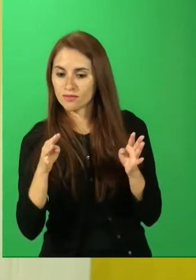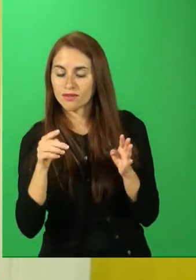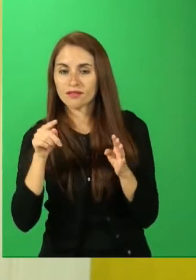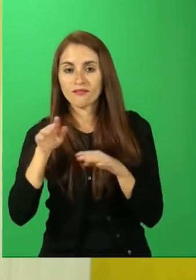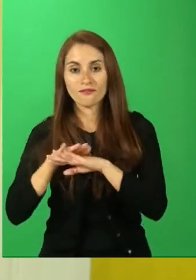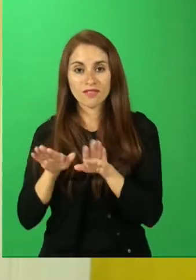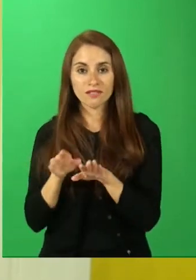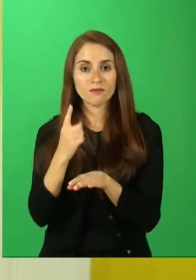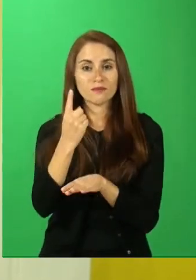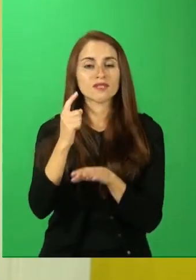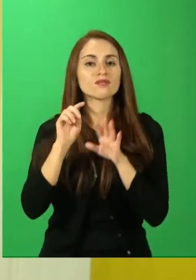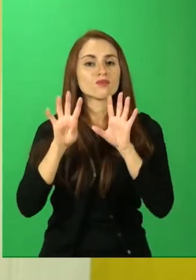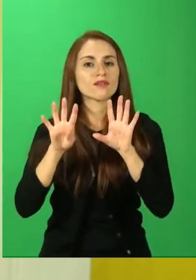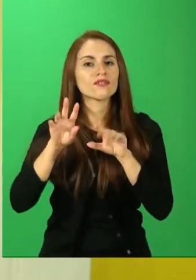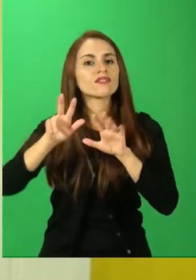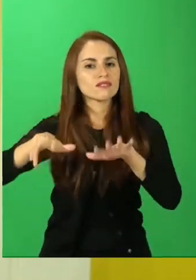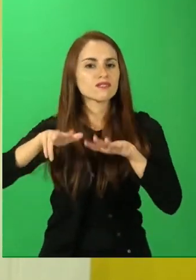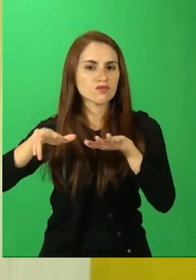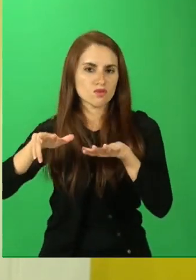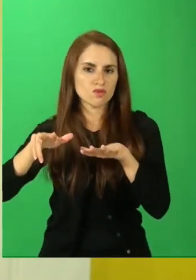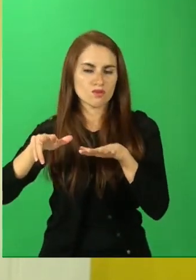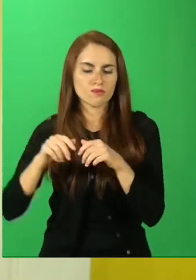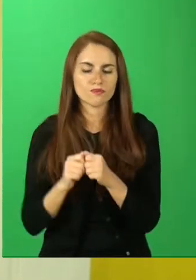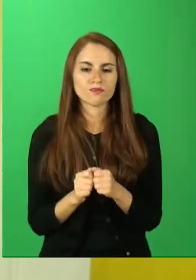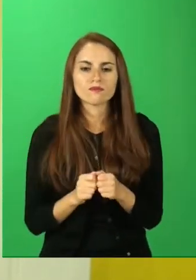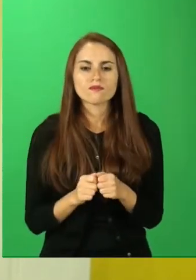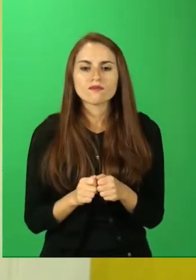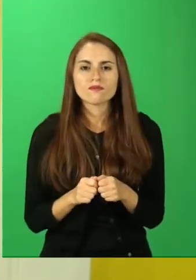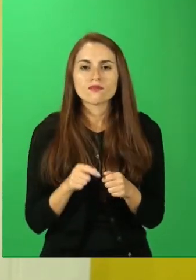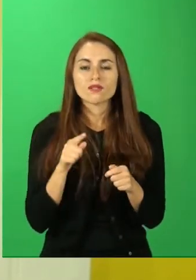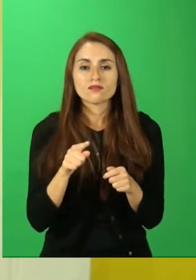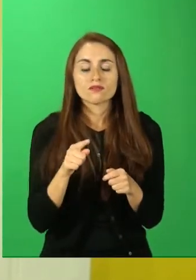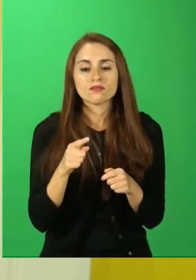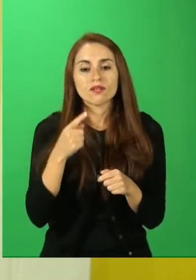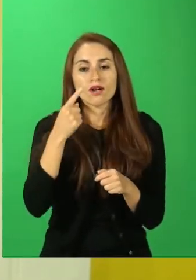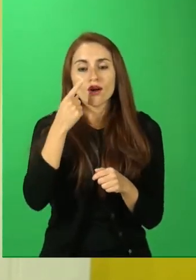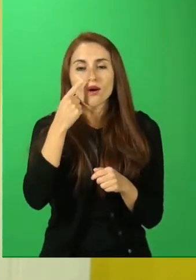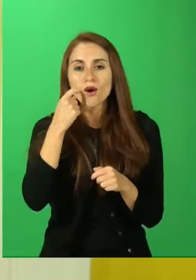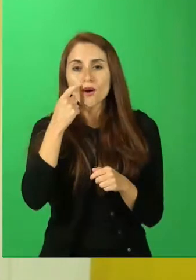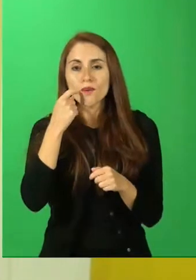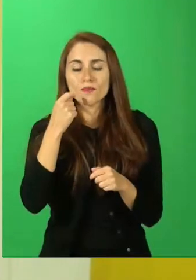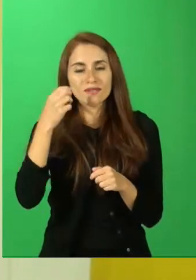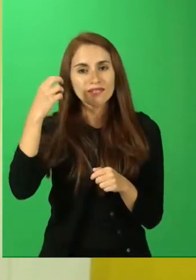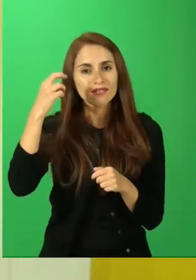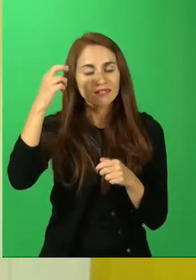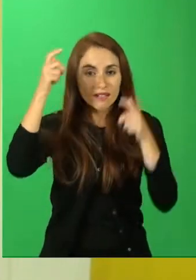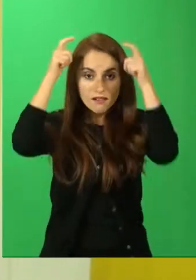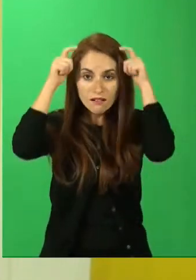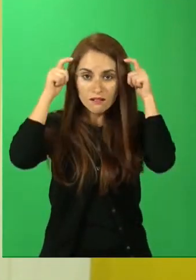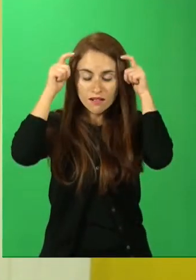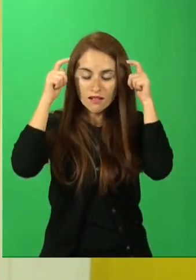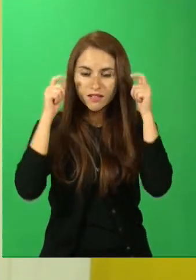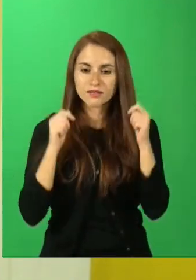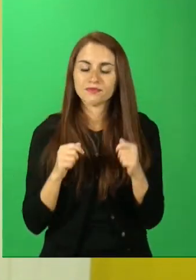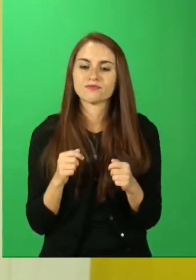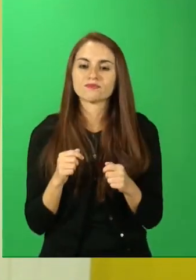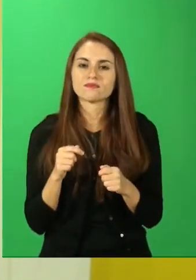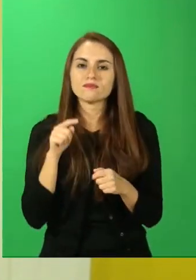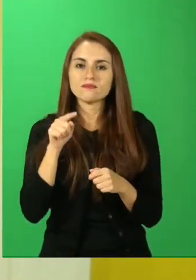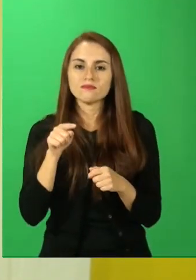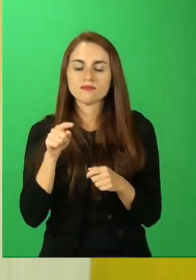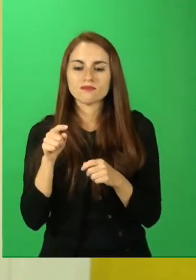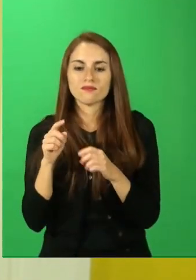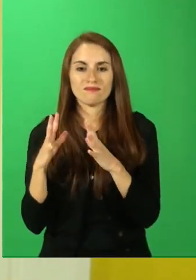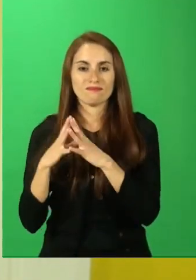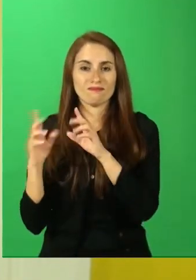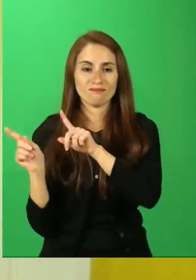1918. Los ejércitos enviados por el rey, por el zar Nicolás, abandonan la guerra en